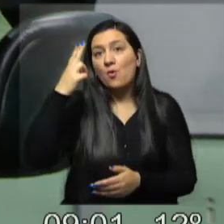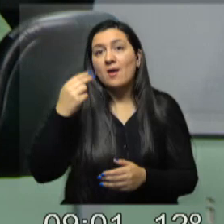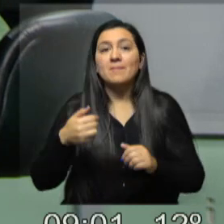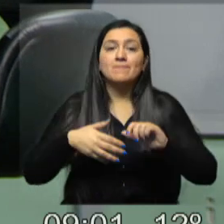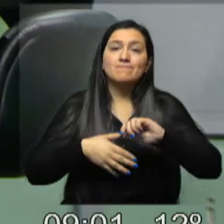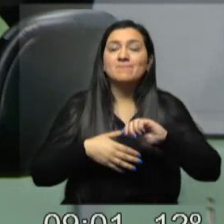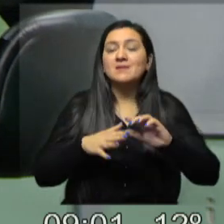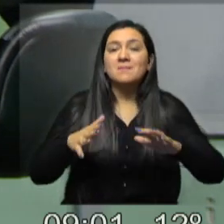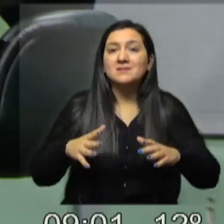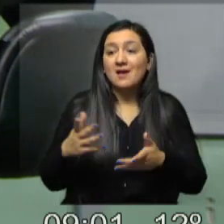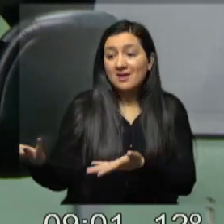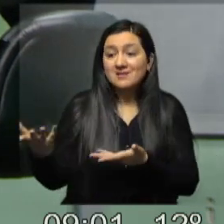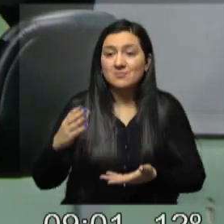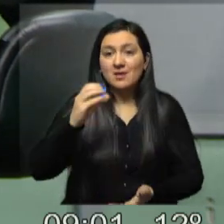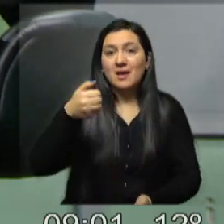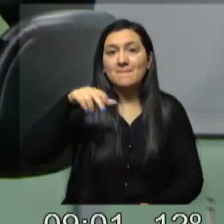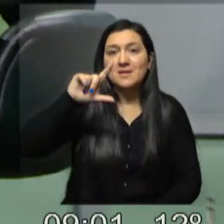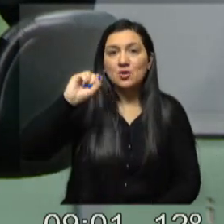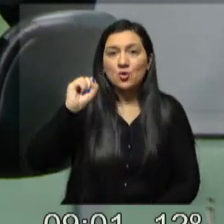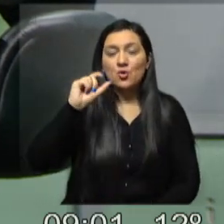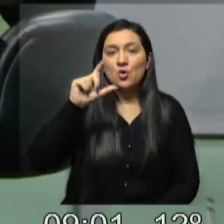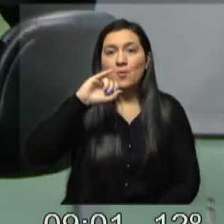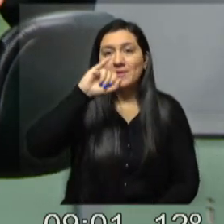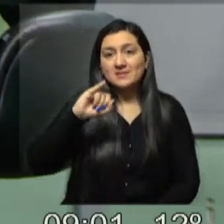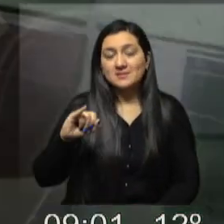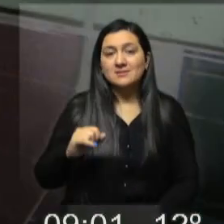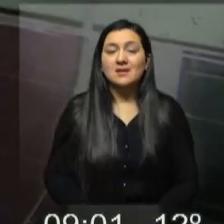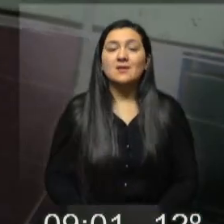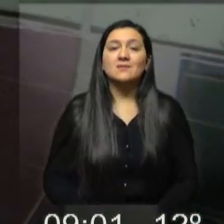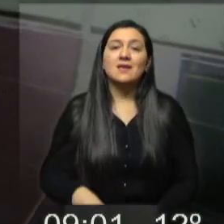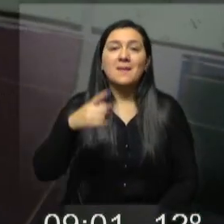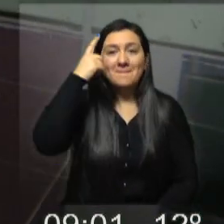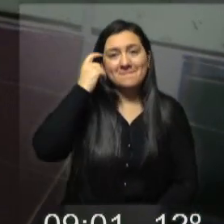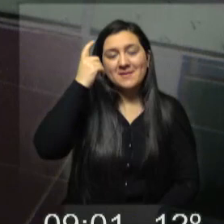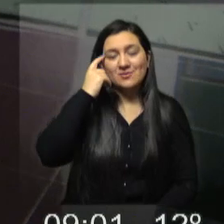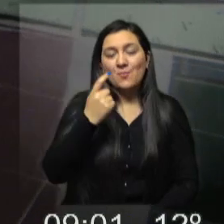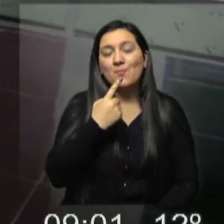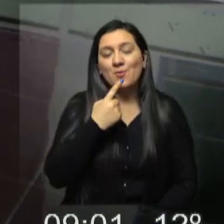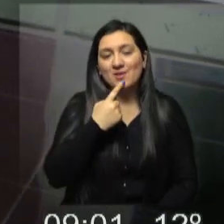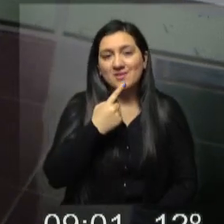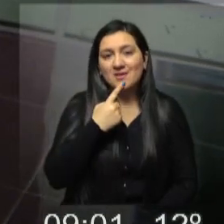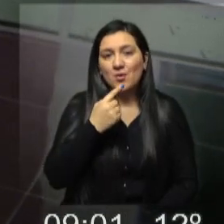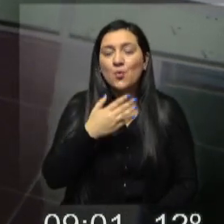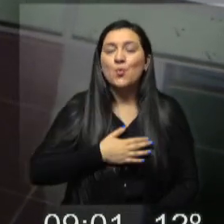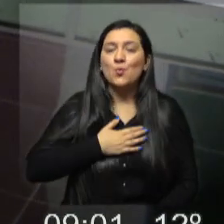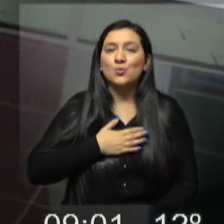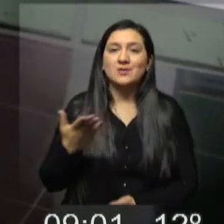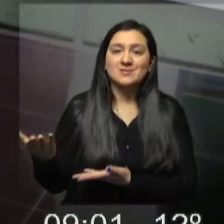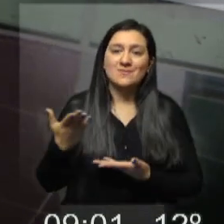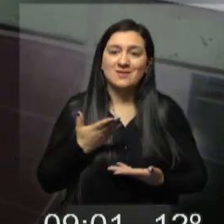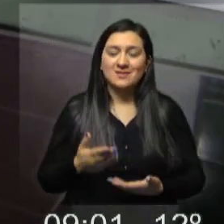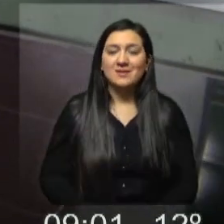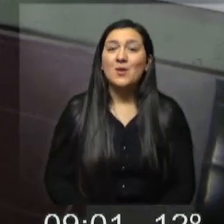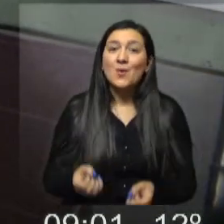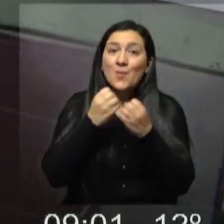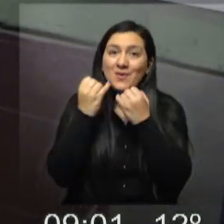con mucho gusto a Camilo López, politólogo. Y bueno, ya un gusto recibirte, Camilo, hablar de todo esto, ¿no? Buen